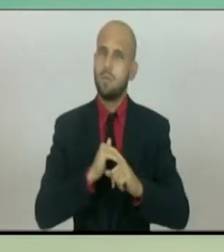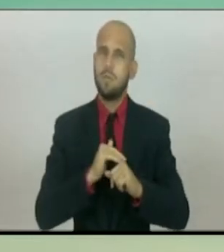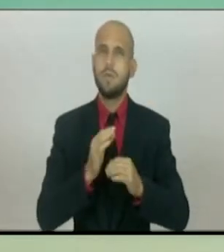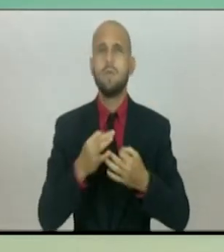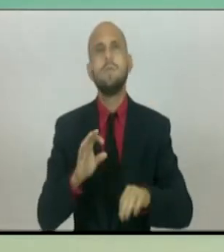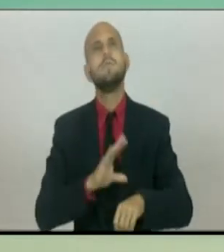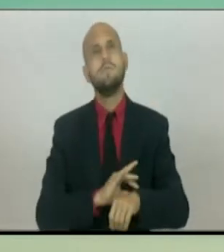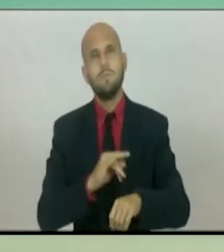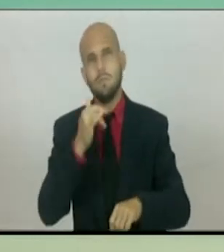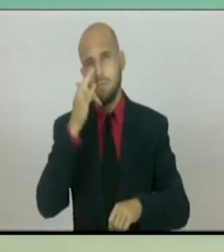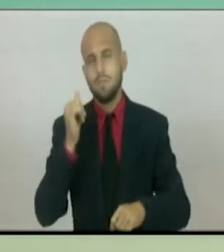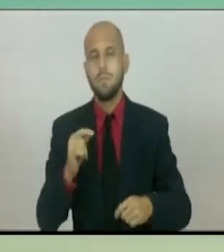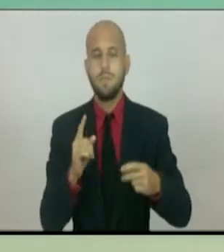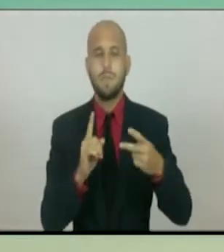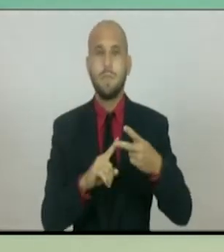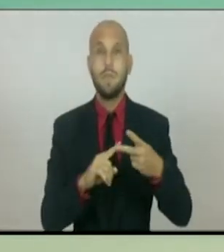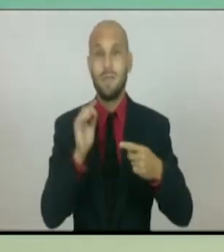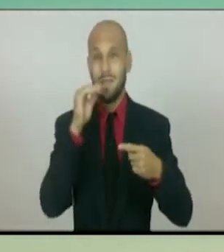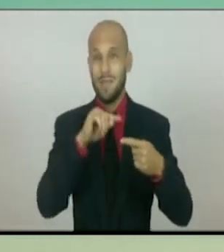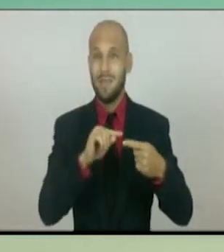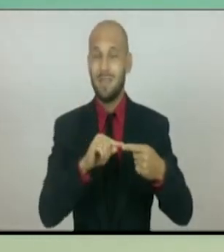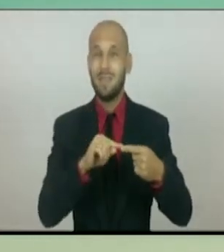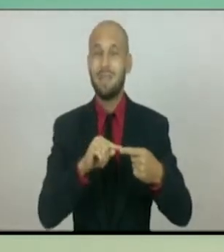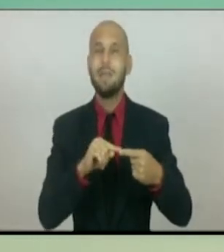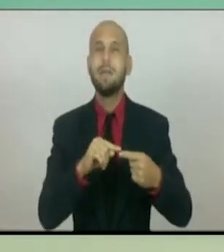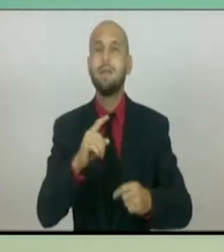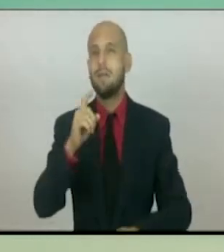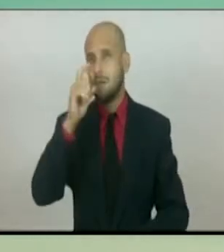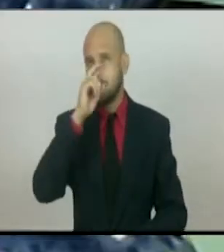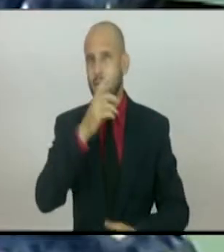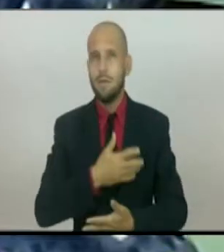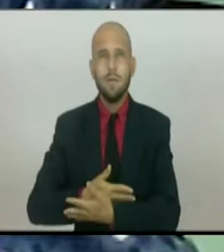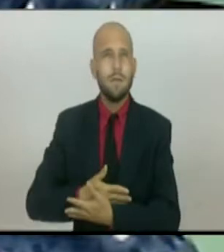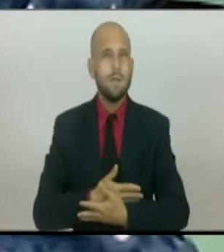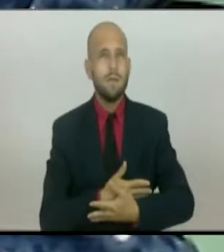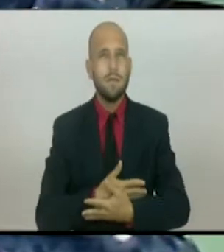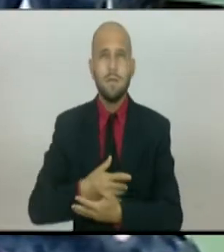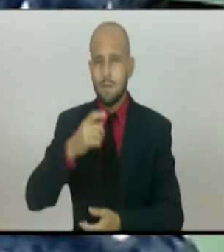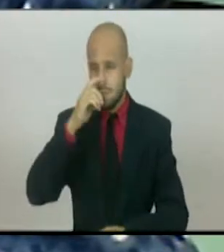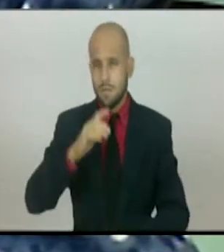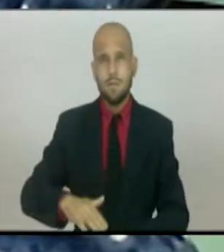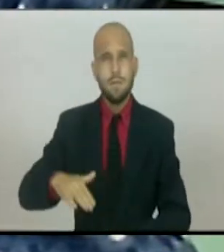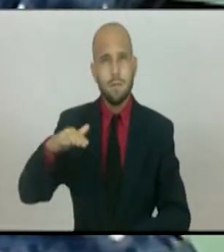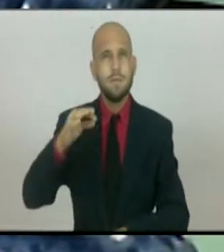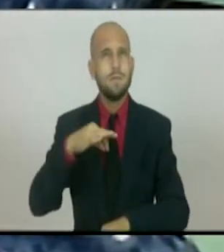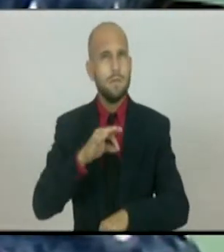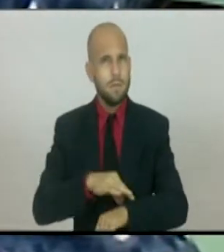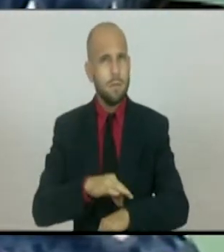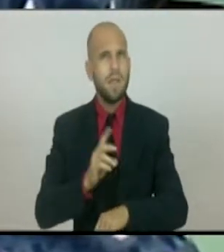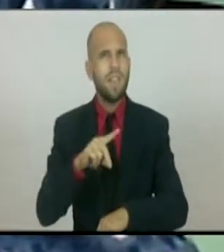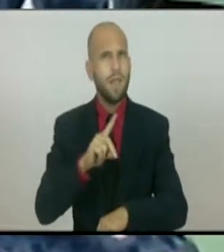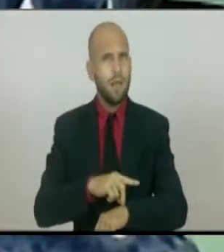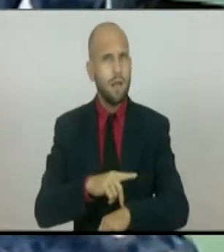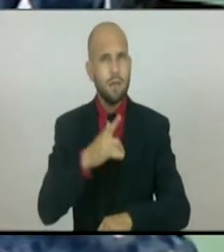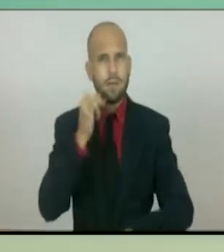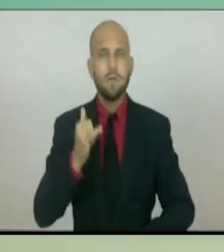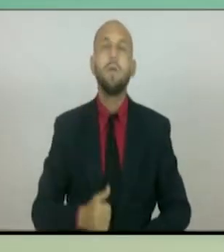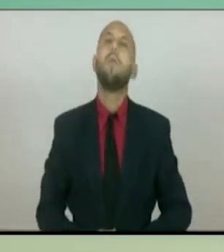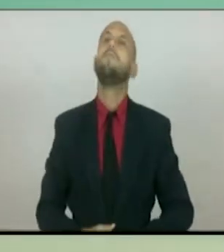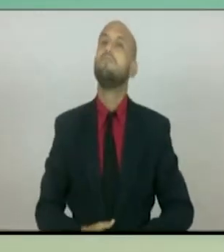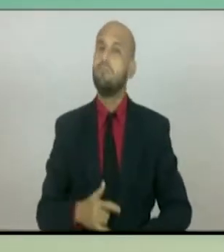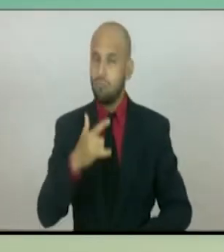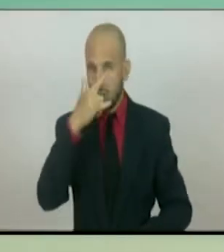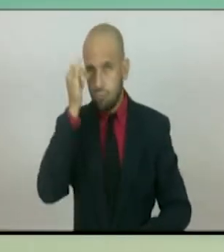Te pudiera hablar, no sé, de los síntomas de la enfermedad. ¿En edades pediátricas han tenido casos de niños con dengue? Sí, se reportan casos en